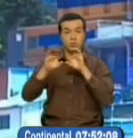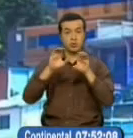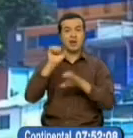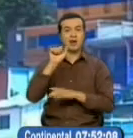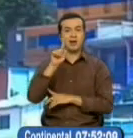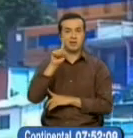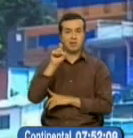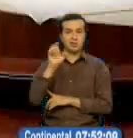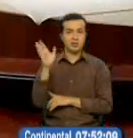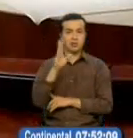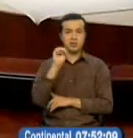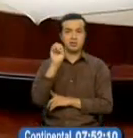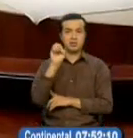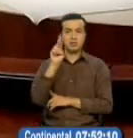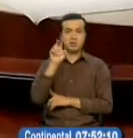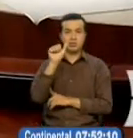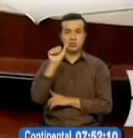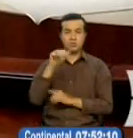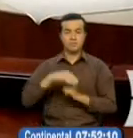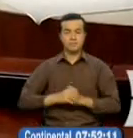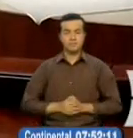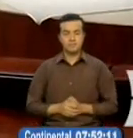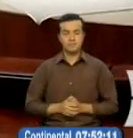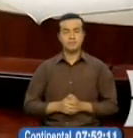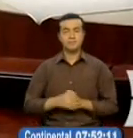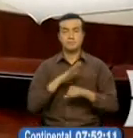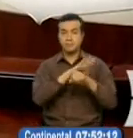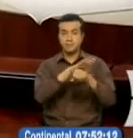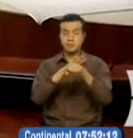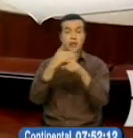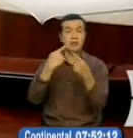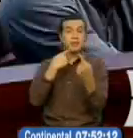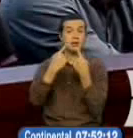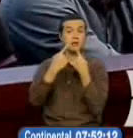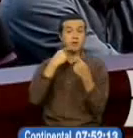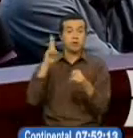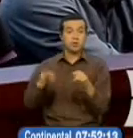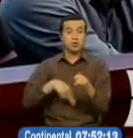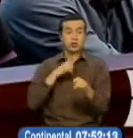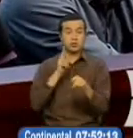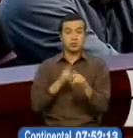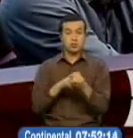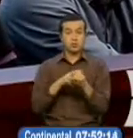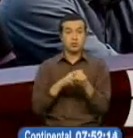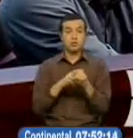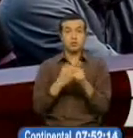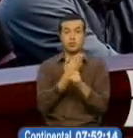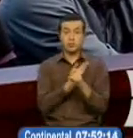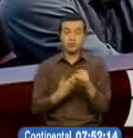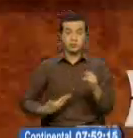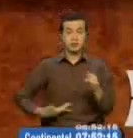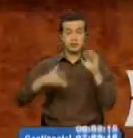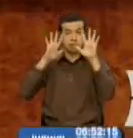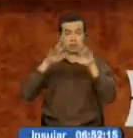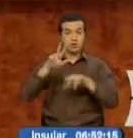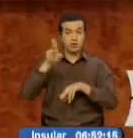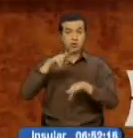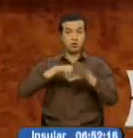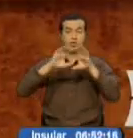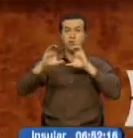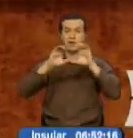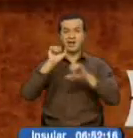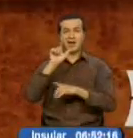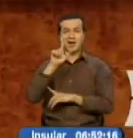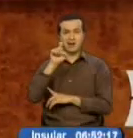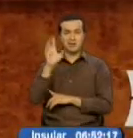Mora. Sin embargo, dentro del llamado a un diálogo nacional convocado por el gobierno, el secretario nacional de comunicación,